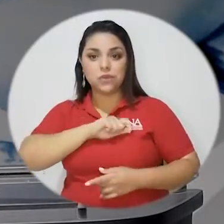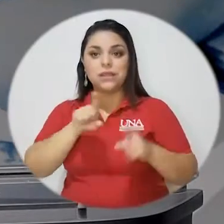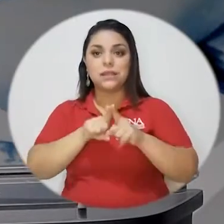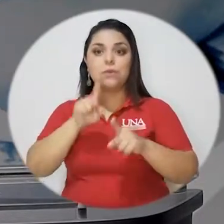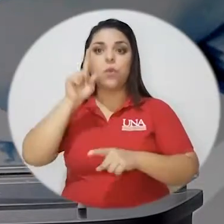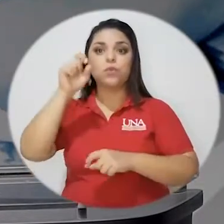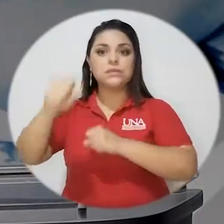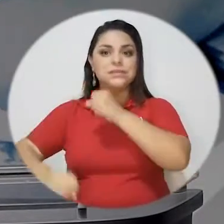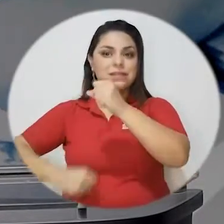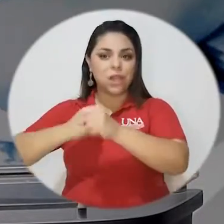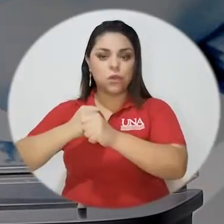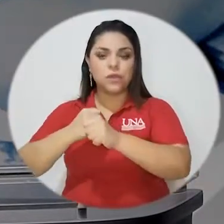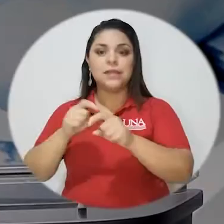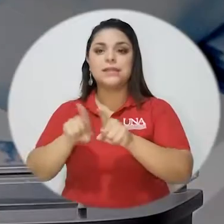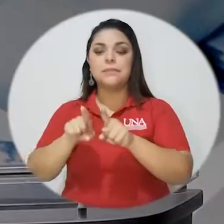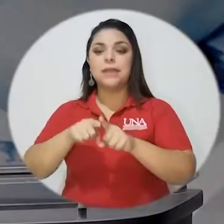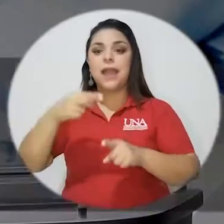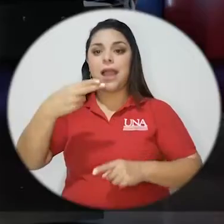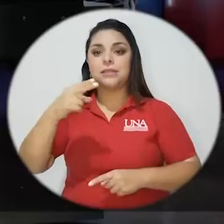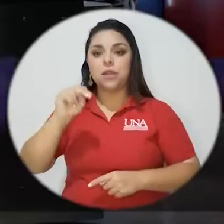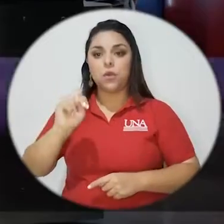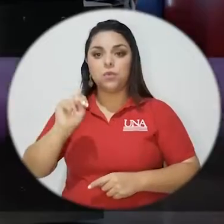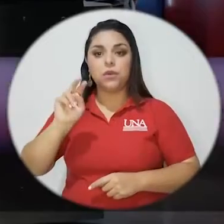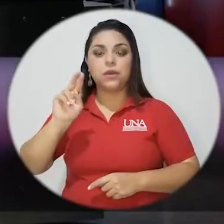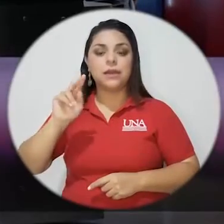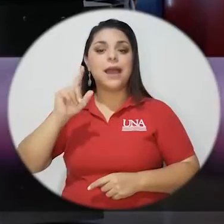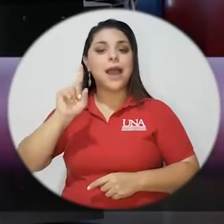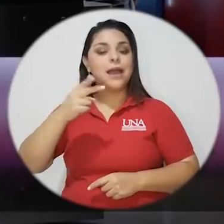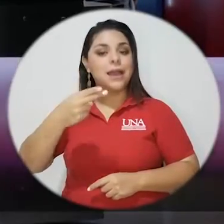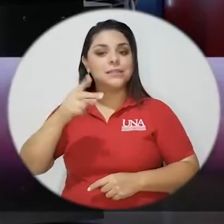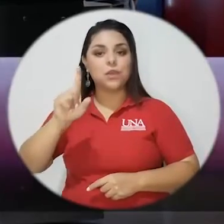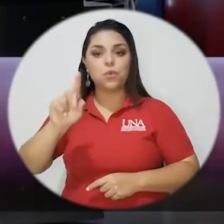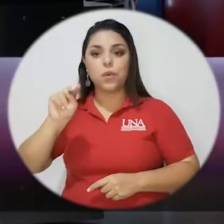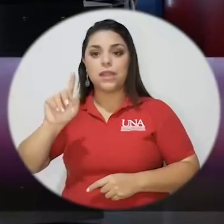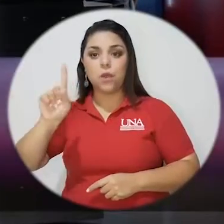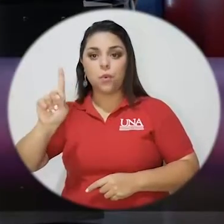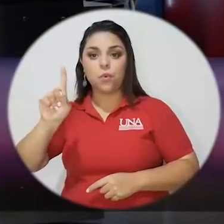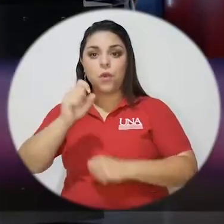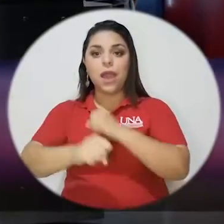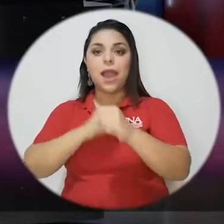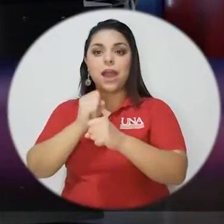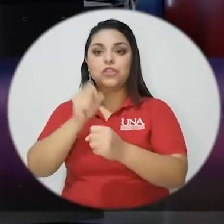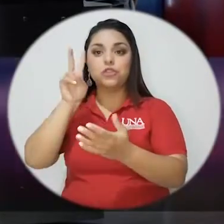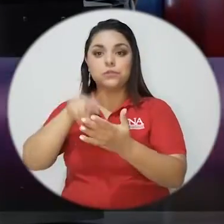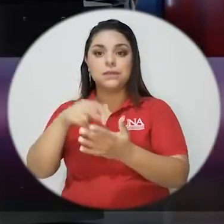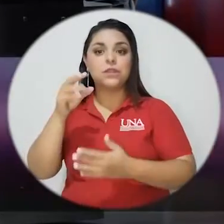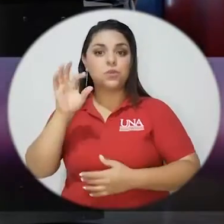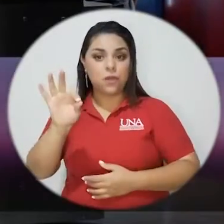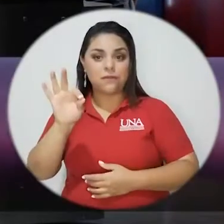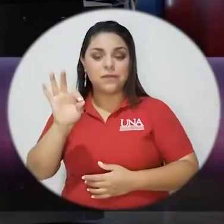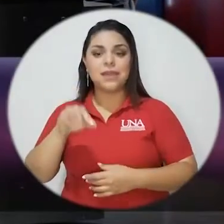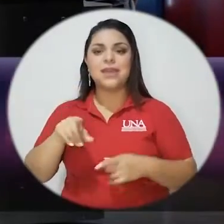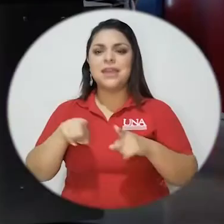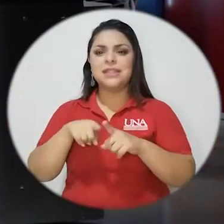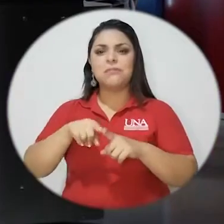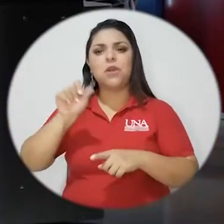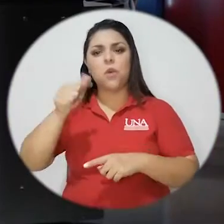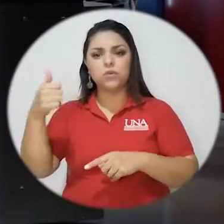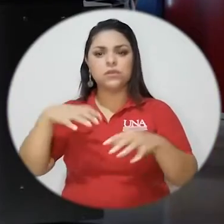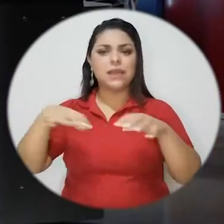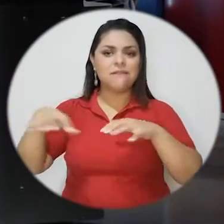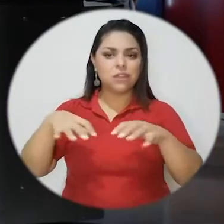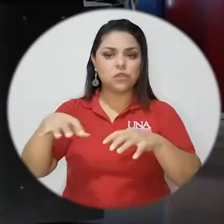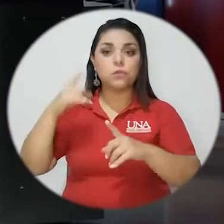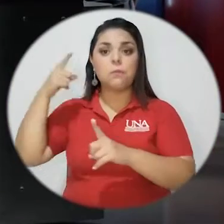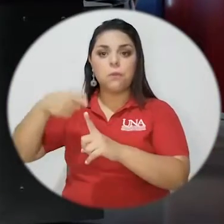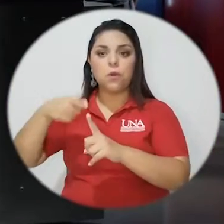la H1N1 del año 2009 y después hemos tenido eventos por coronavirus,